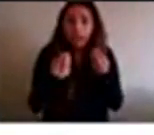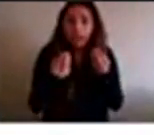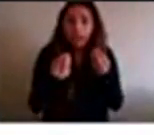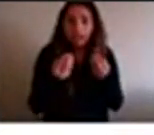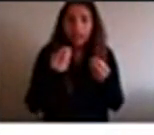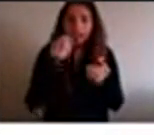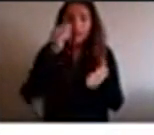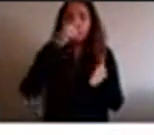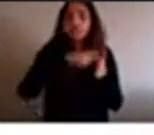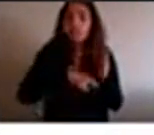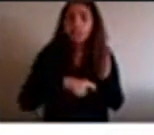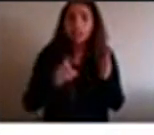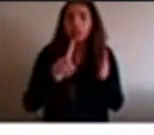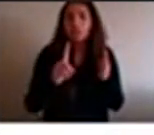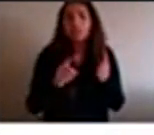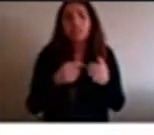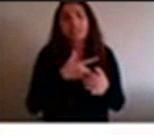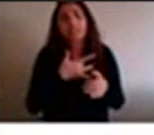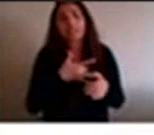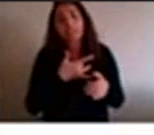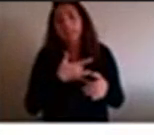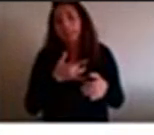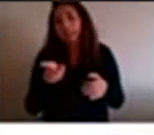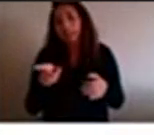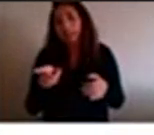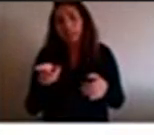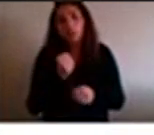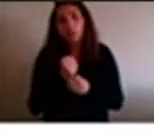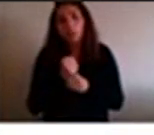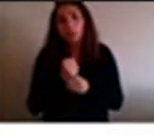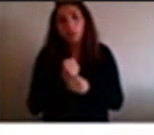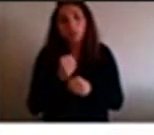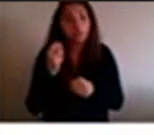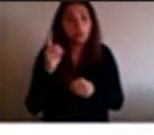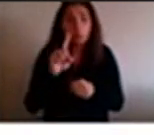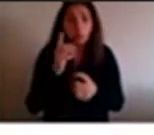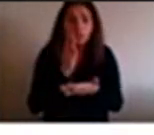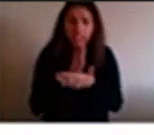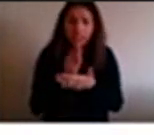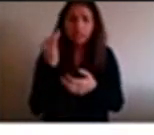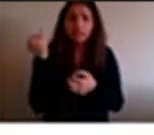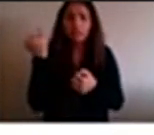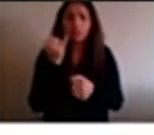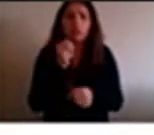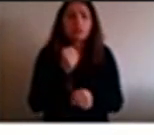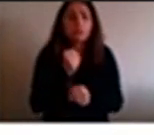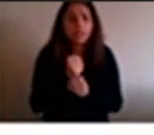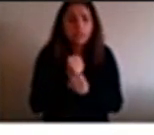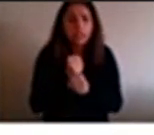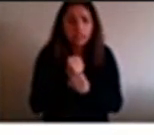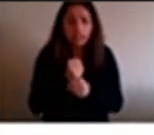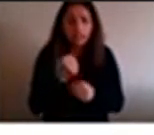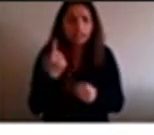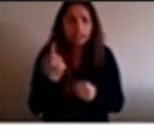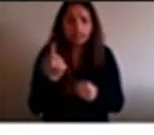desarrollar de manera autónoma e independiente el ejercicio del goce del efectivo del derecho,